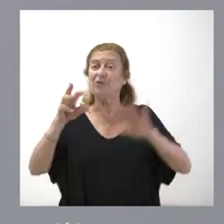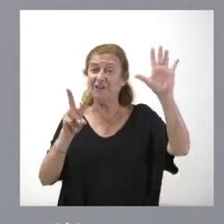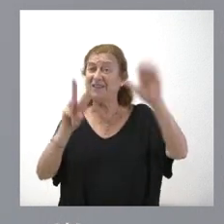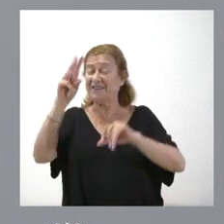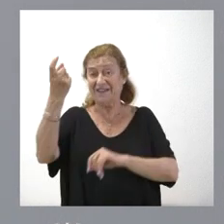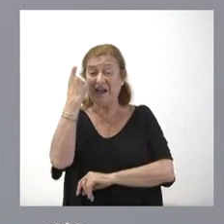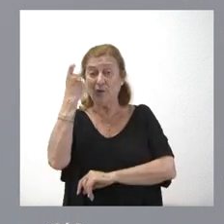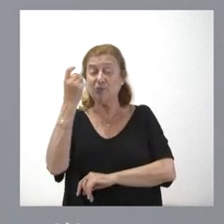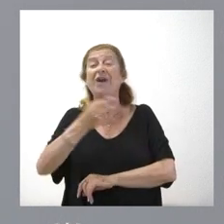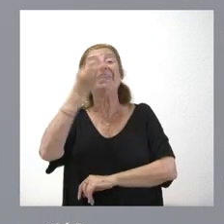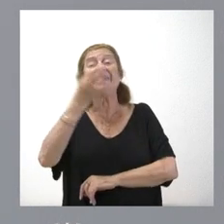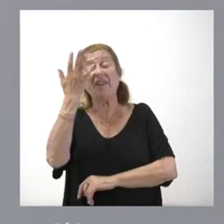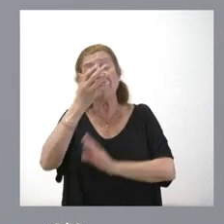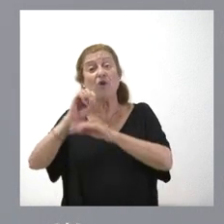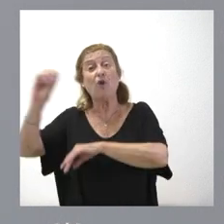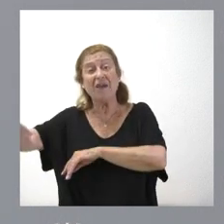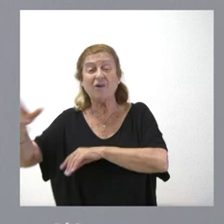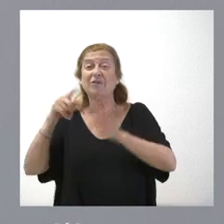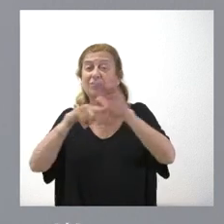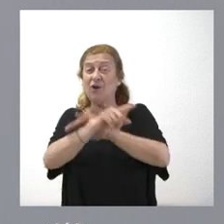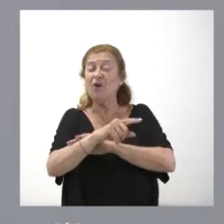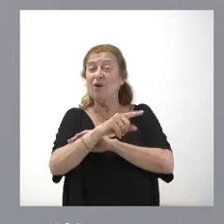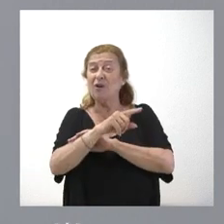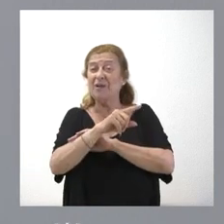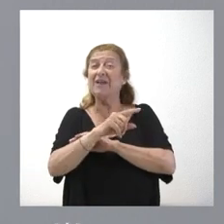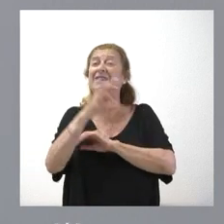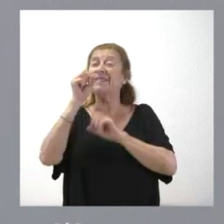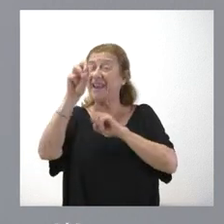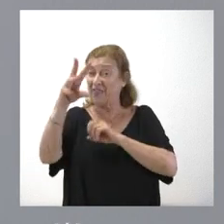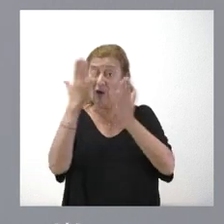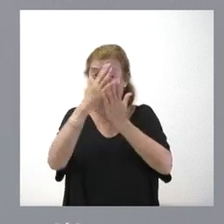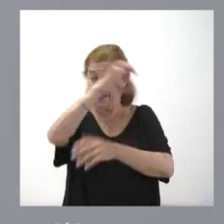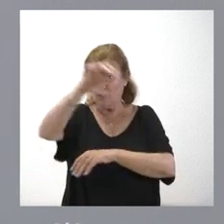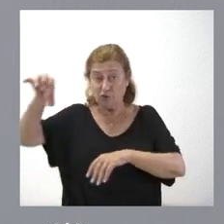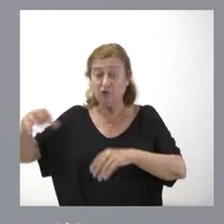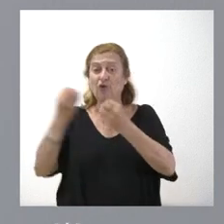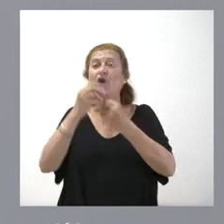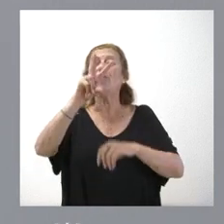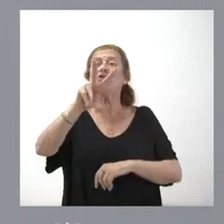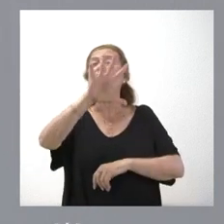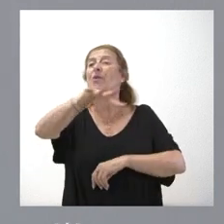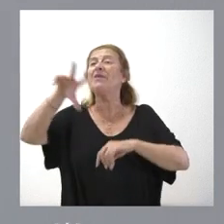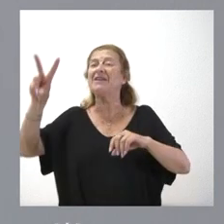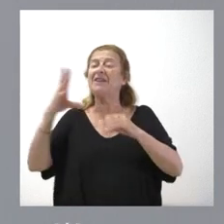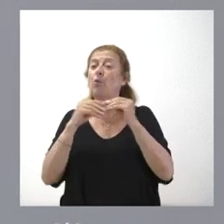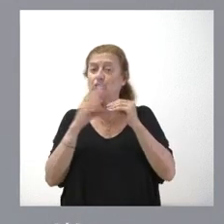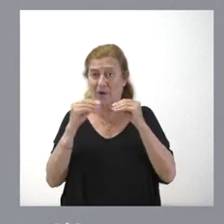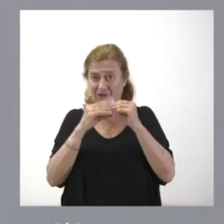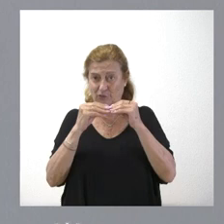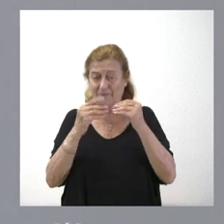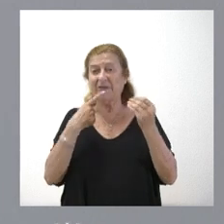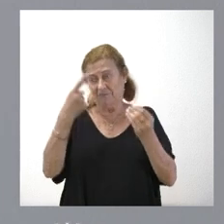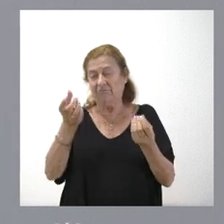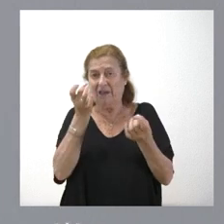programa tardes en el cole se desarrolló en colegios con 257 usuarios lo que da